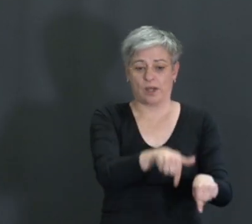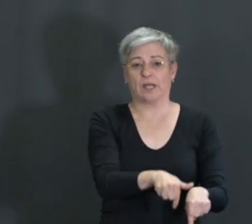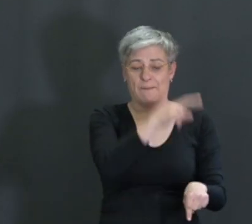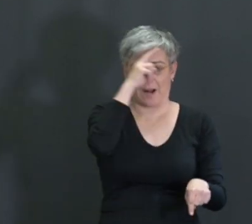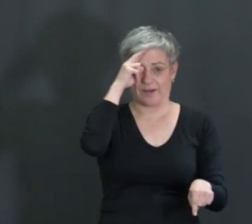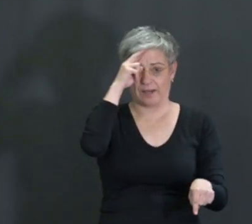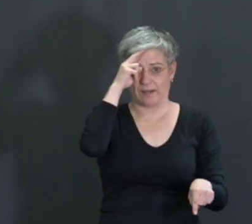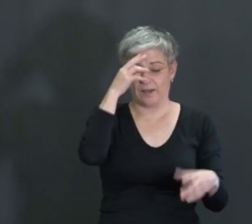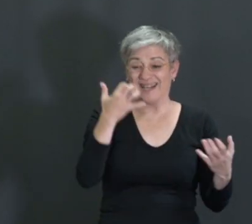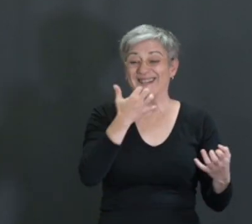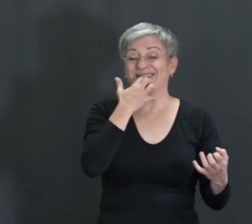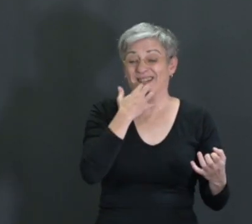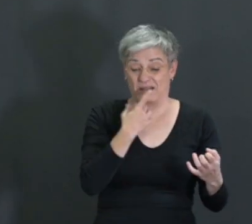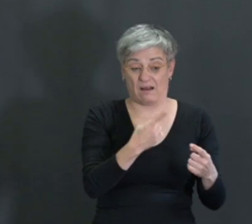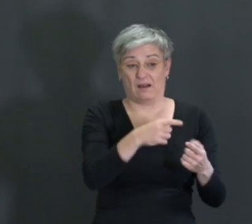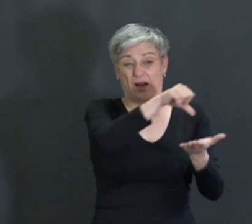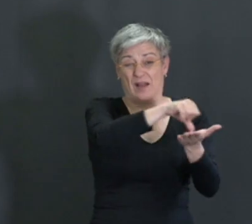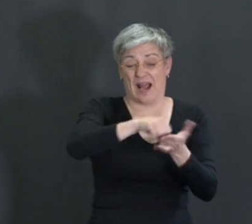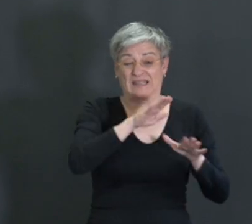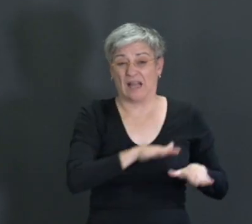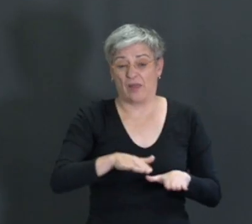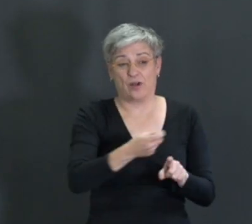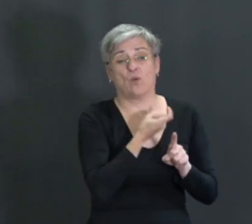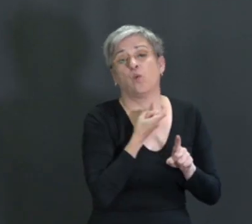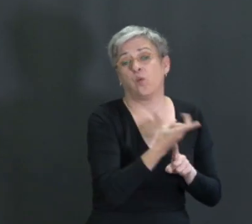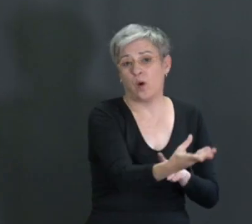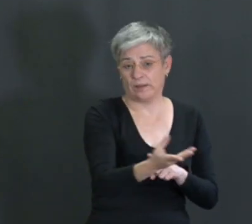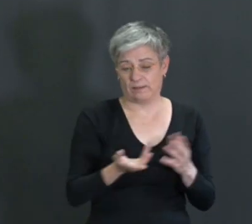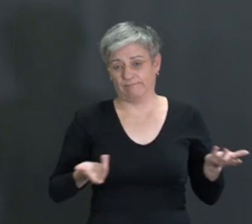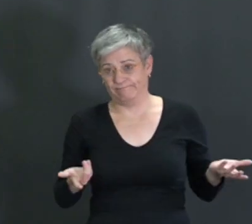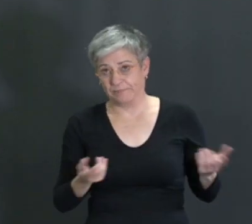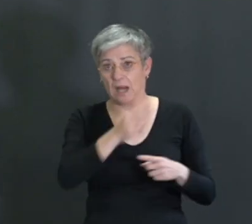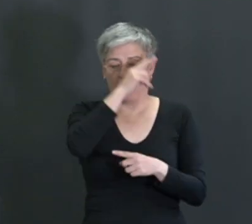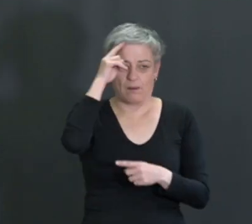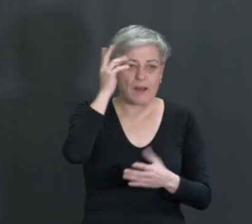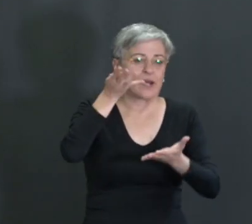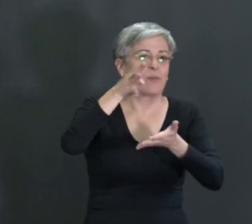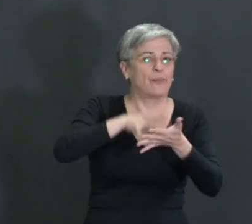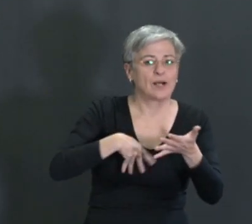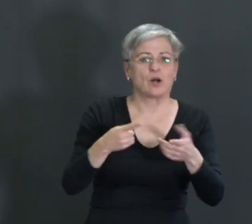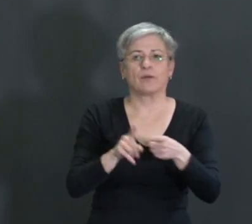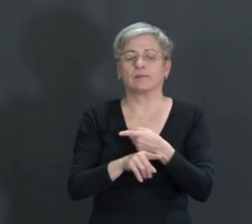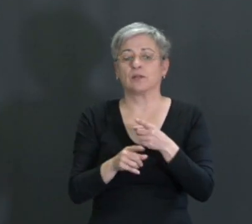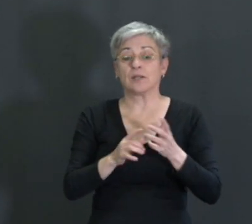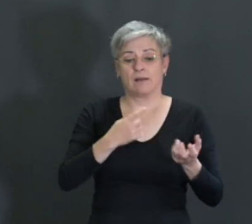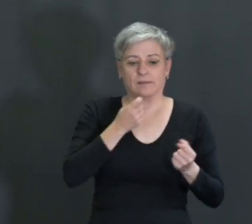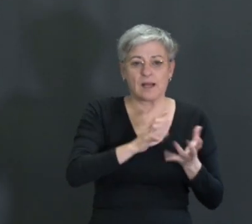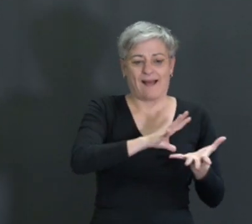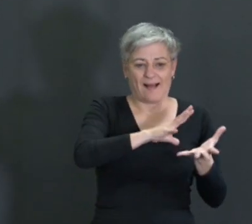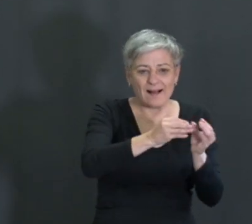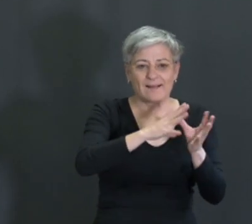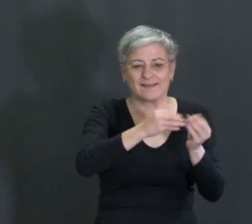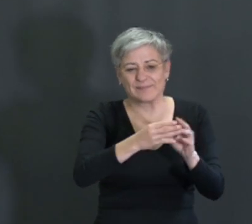hay cientos de estaciones, vamos a cifras astronómicas. Madrid, Barcelona, sí van adaptando